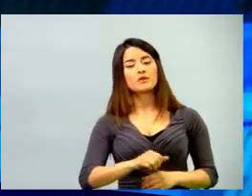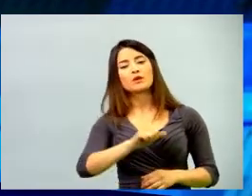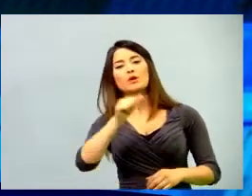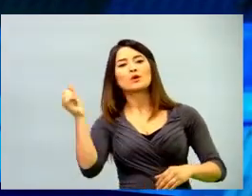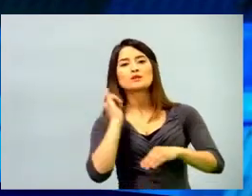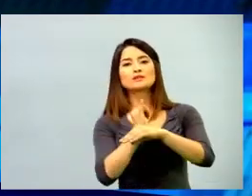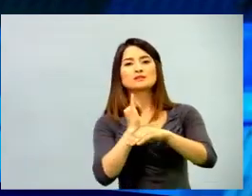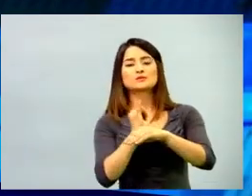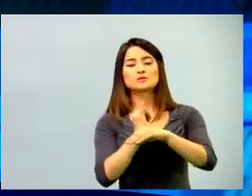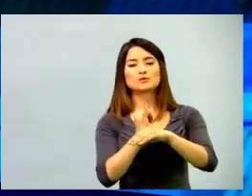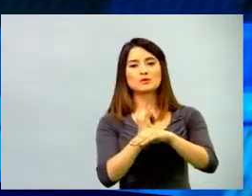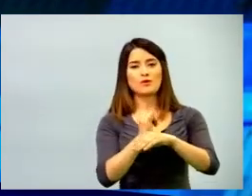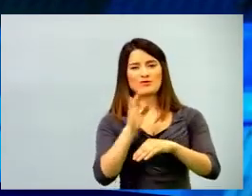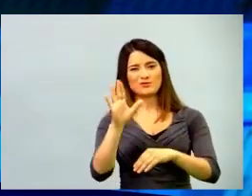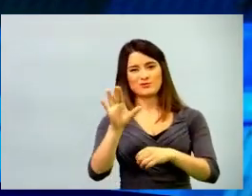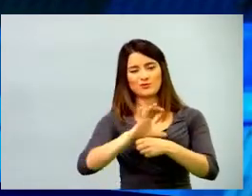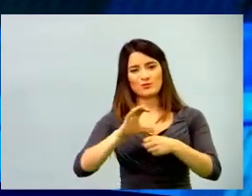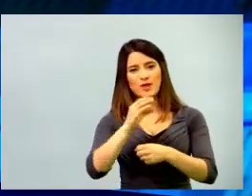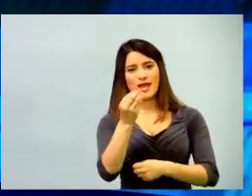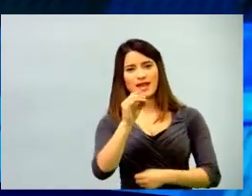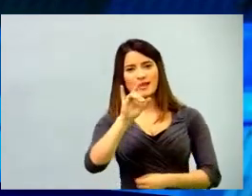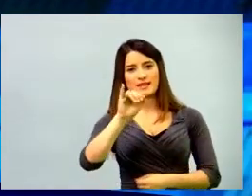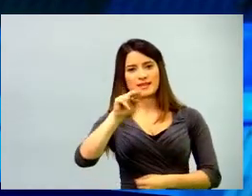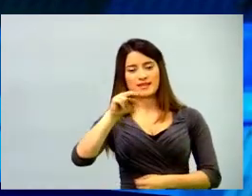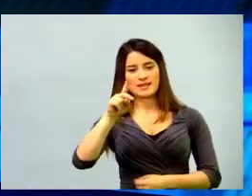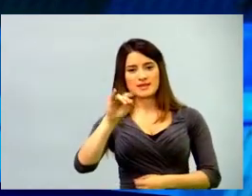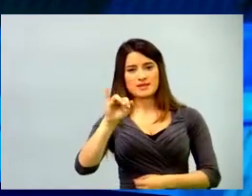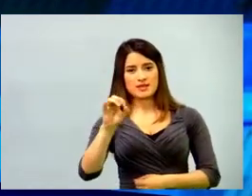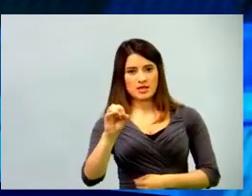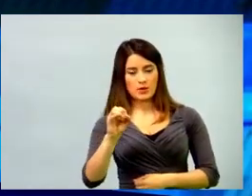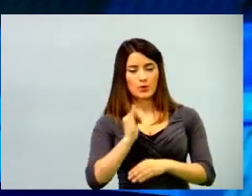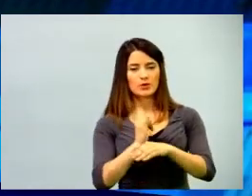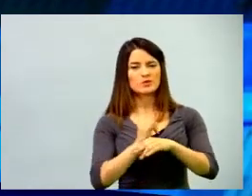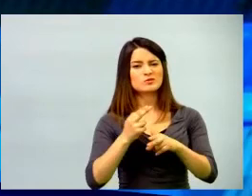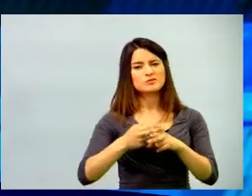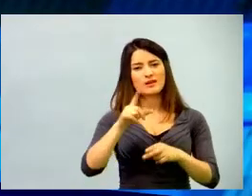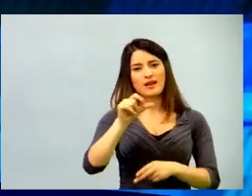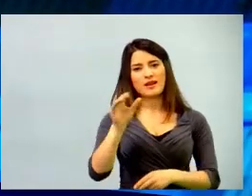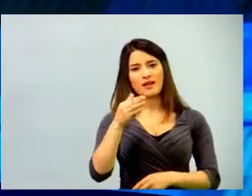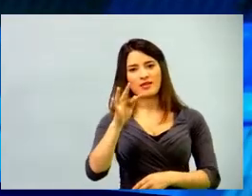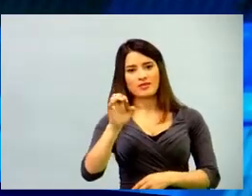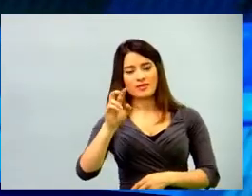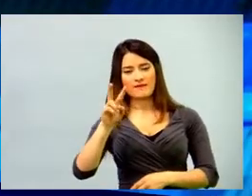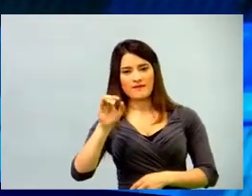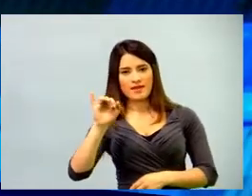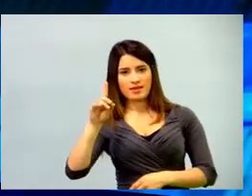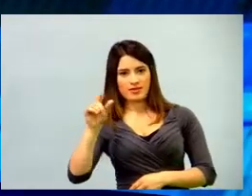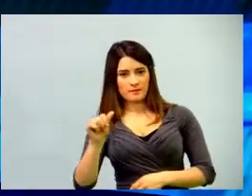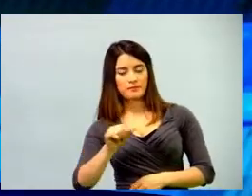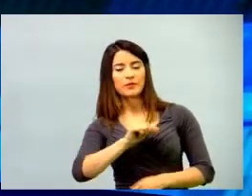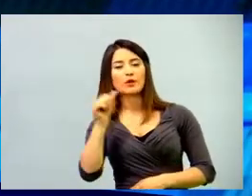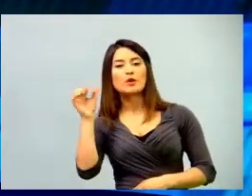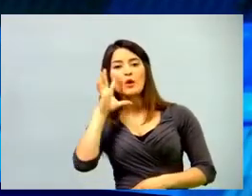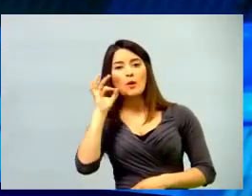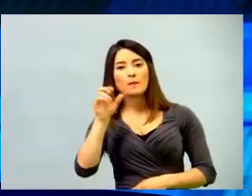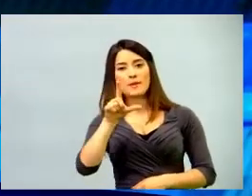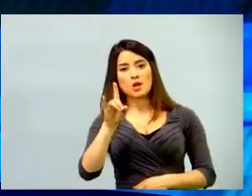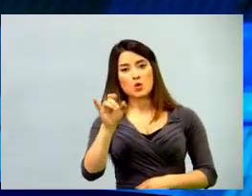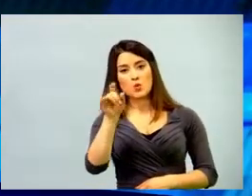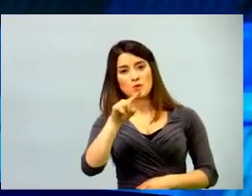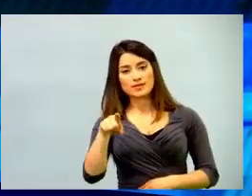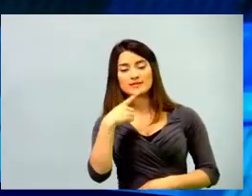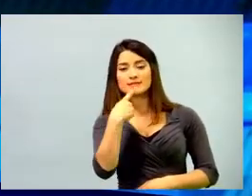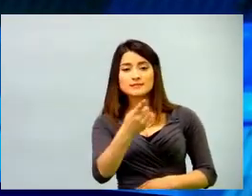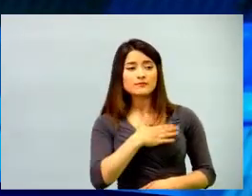de La Ternera, mi Quindío lindo, muy bien el Instituto de La Tebaida. Luis Ángel Gómez también nos dice: felicitaciones